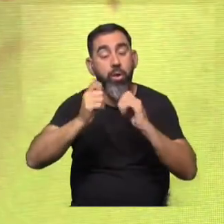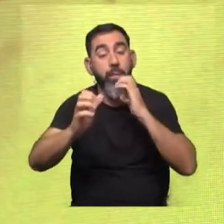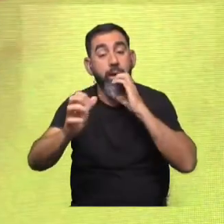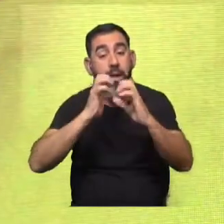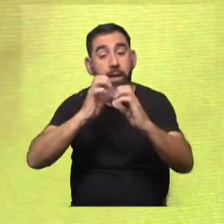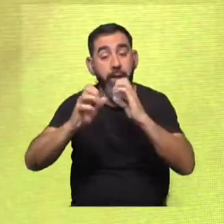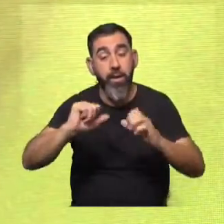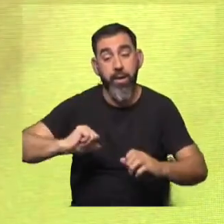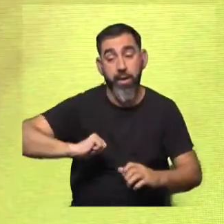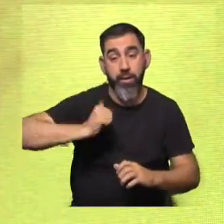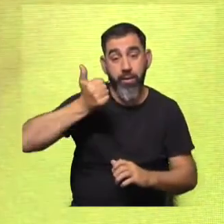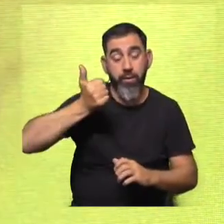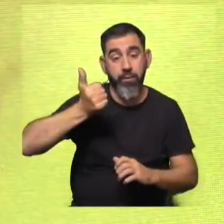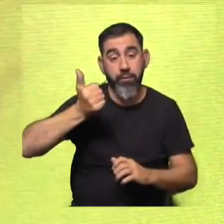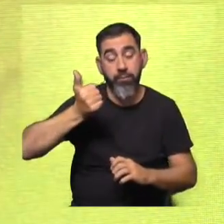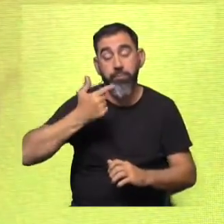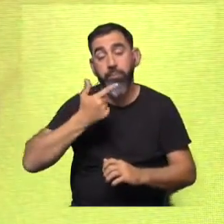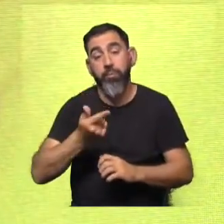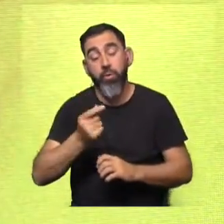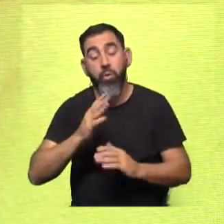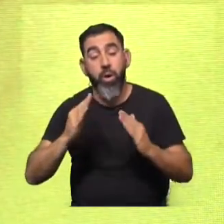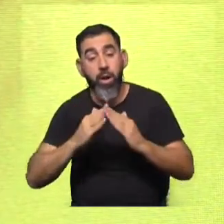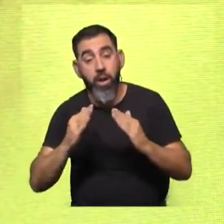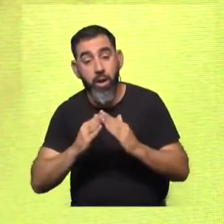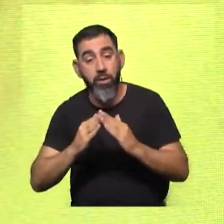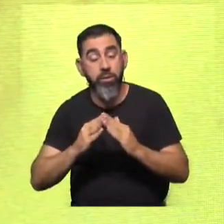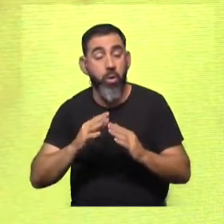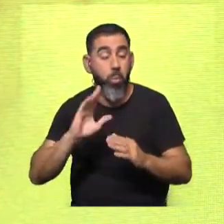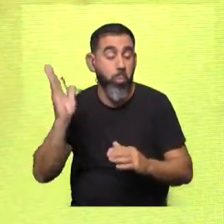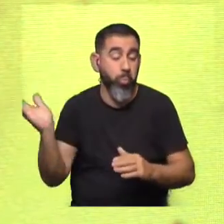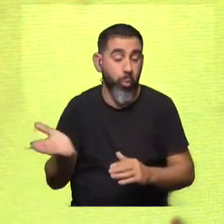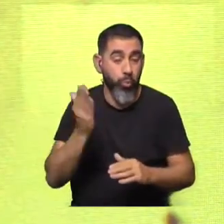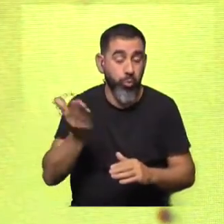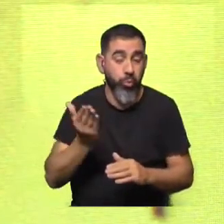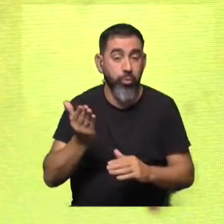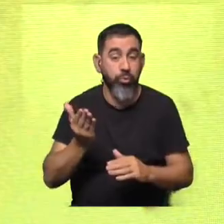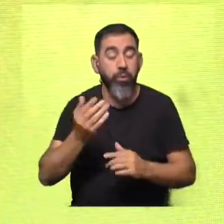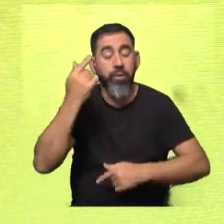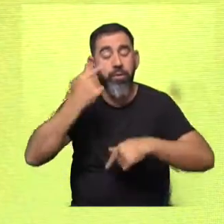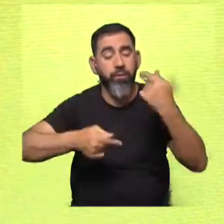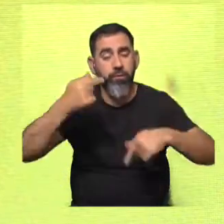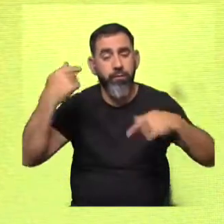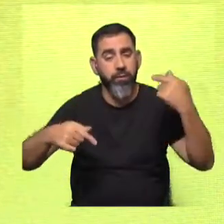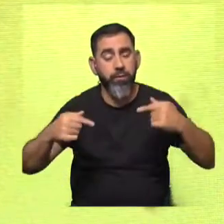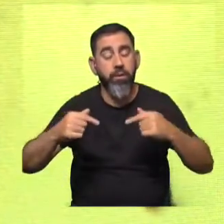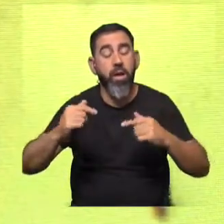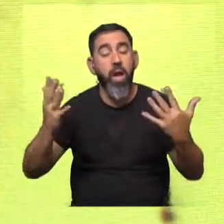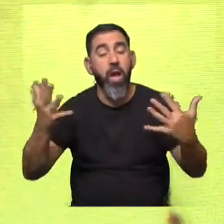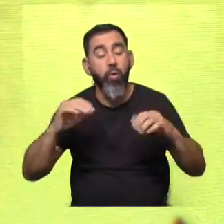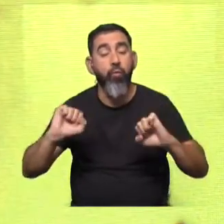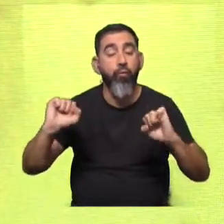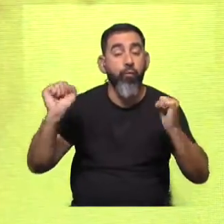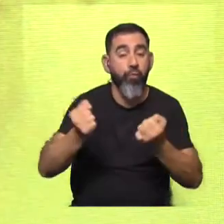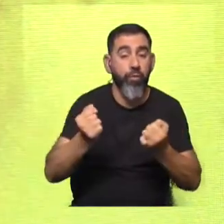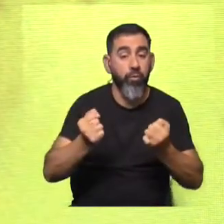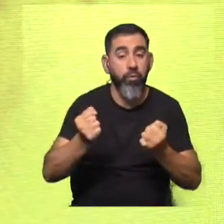energía aprovechable, ya sea para hogares, viviendas o para usos productivos, de lo que son las diferencias de temperatura que hay, no